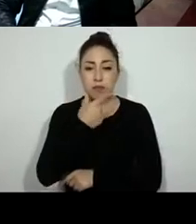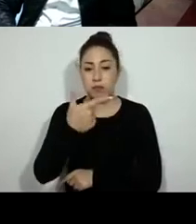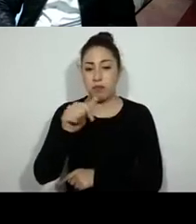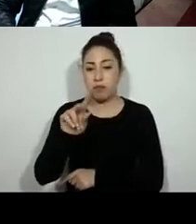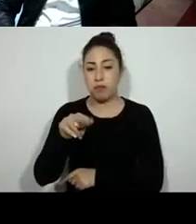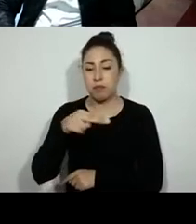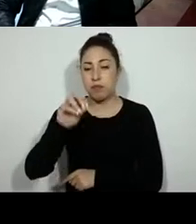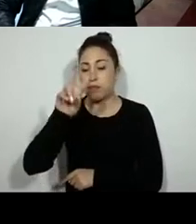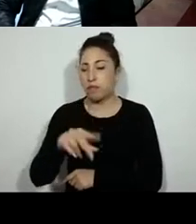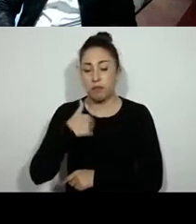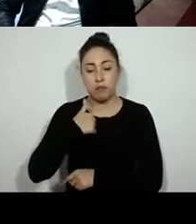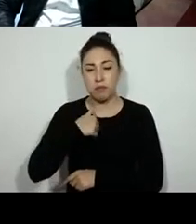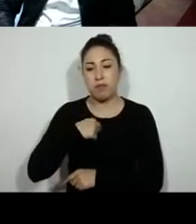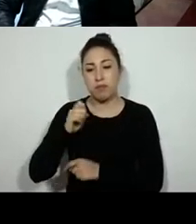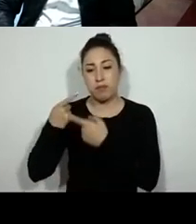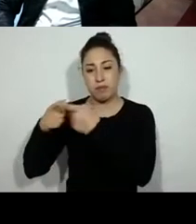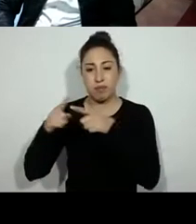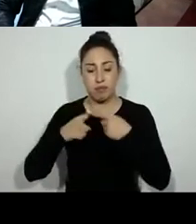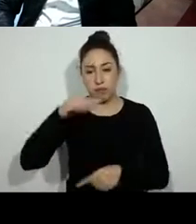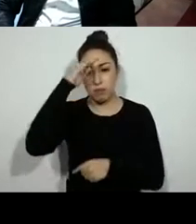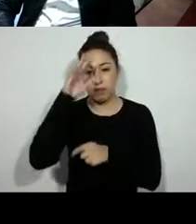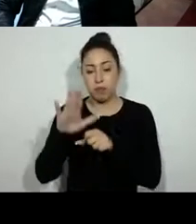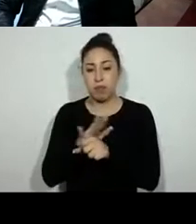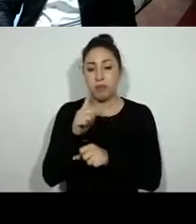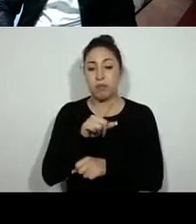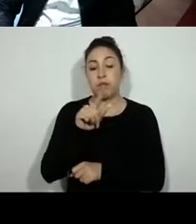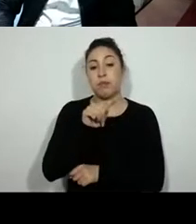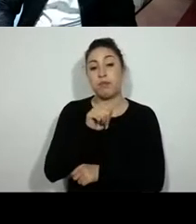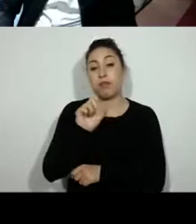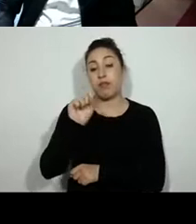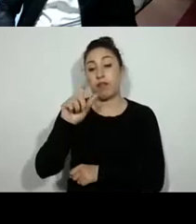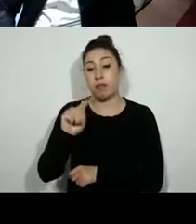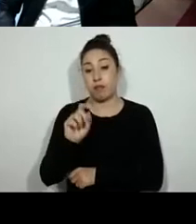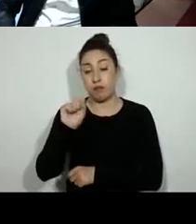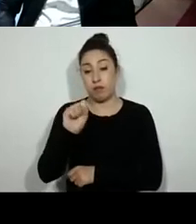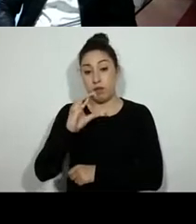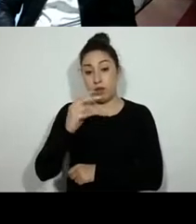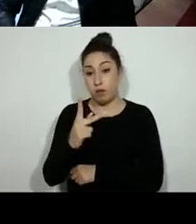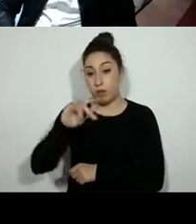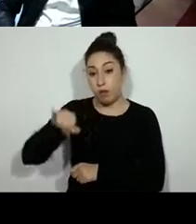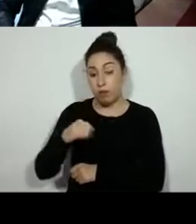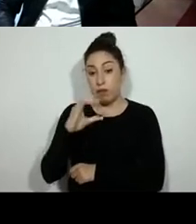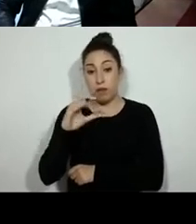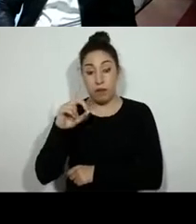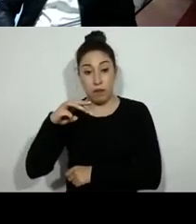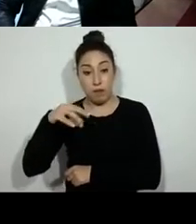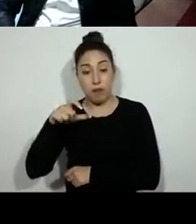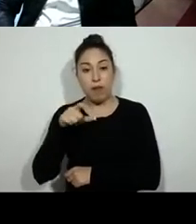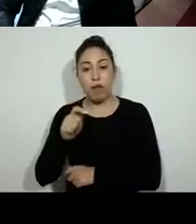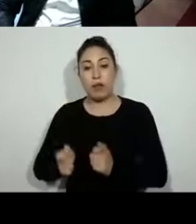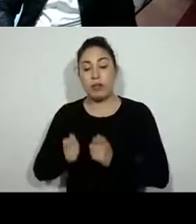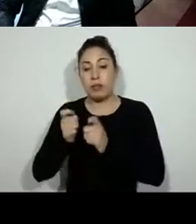la resolución de la Sala Superior le da 5 días naturales, no hábiles, al gobierno